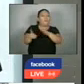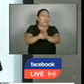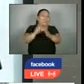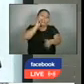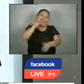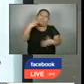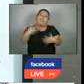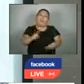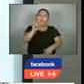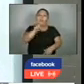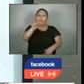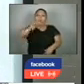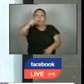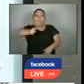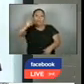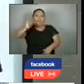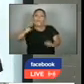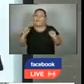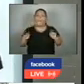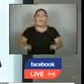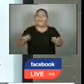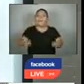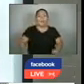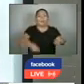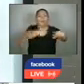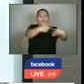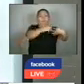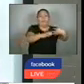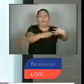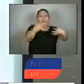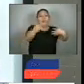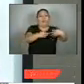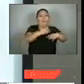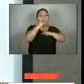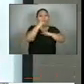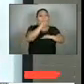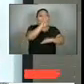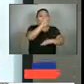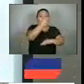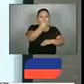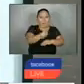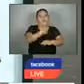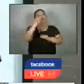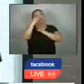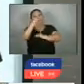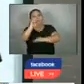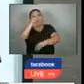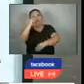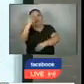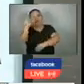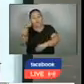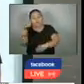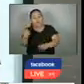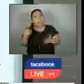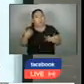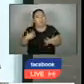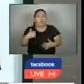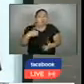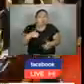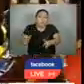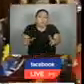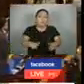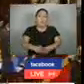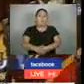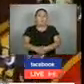unos 12 meses, no nos deja la constitución, hay que ir cada 30 días, pero estoy seguro que hay que estar listos para aprobar un accidente de prórroga, yo estoy